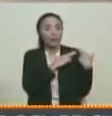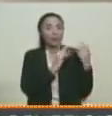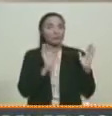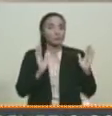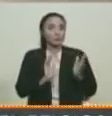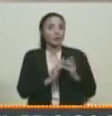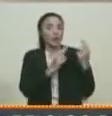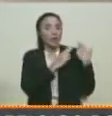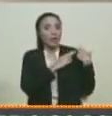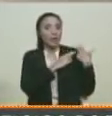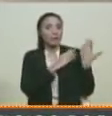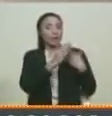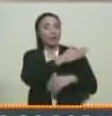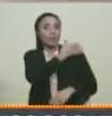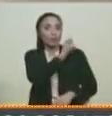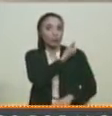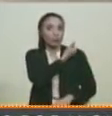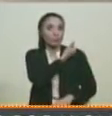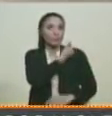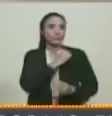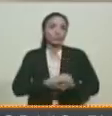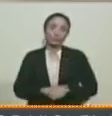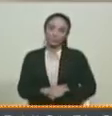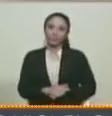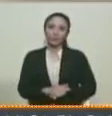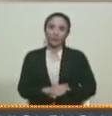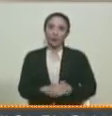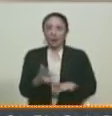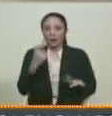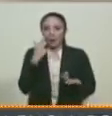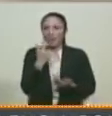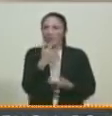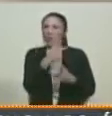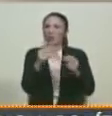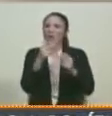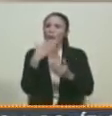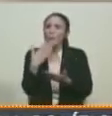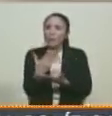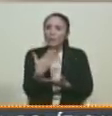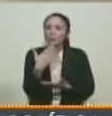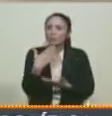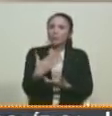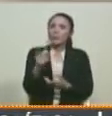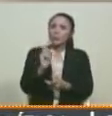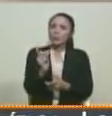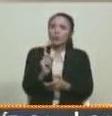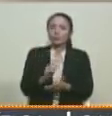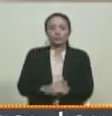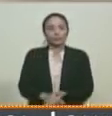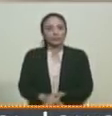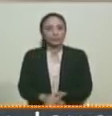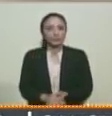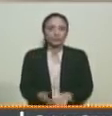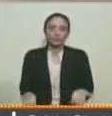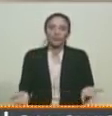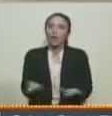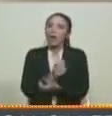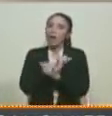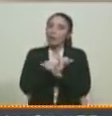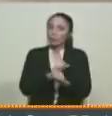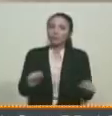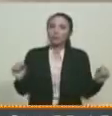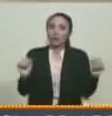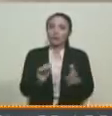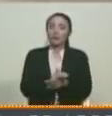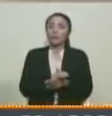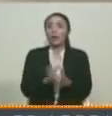estructura, se va a dar cuenta cuando le niego el permiso para hacer algo. Tiene que pasar eso para que entonces se den cuenta que el cambio, o